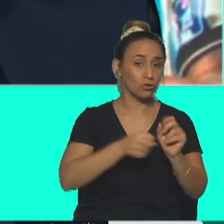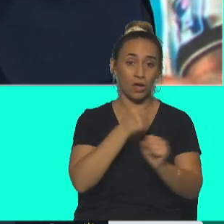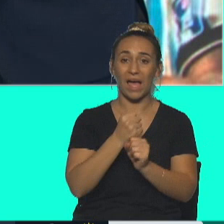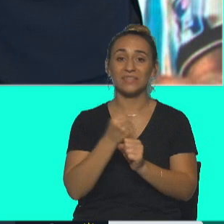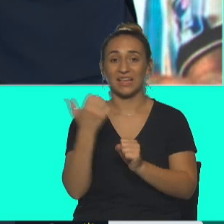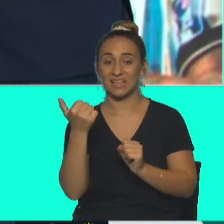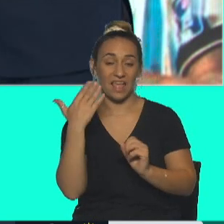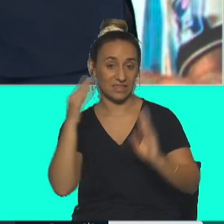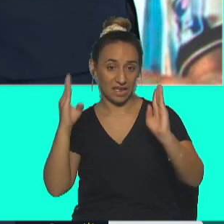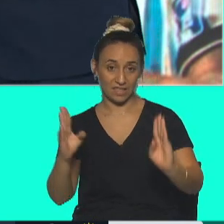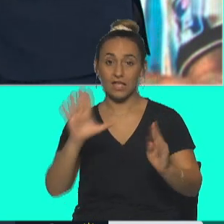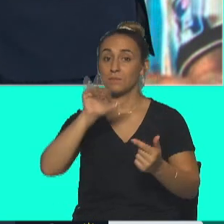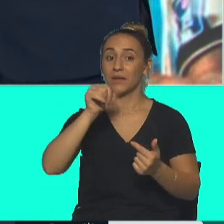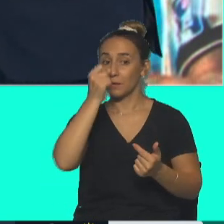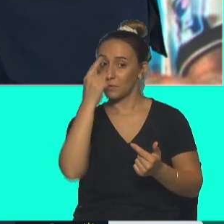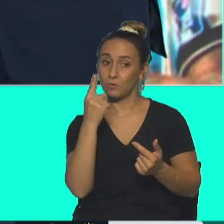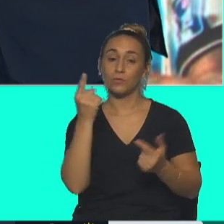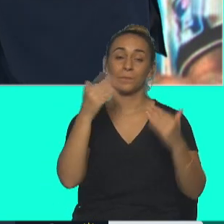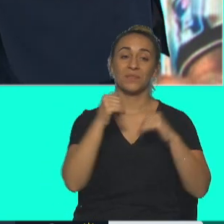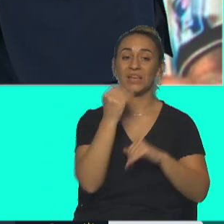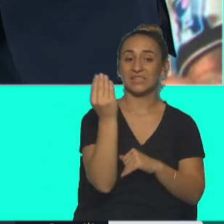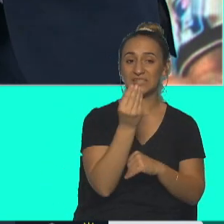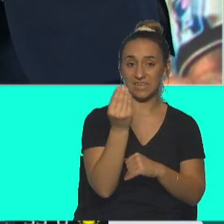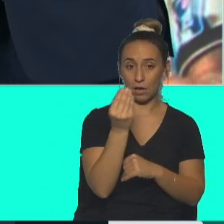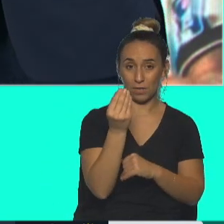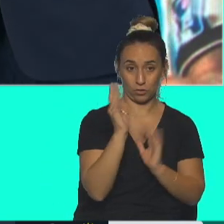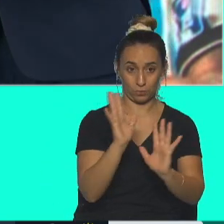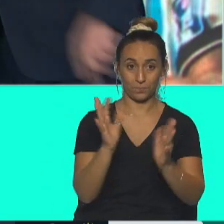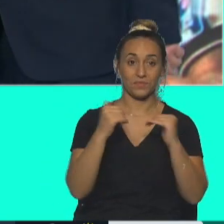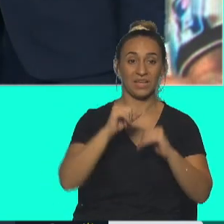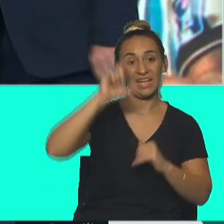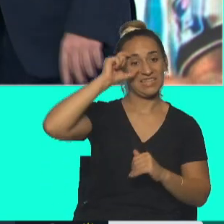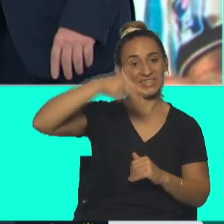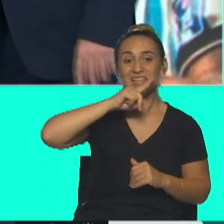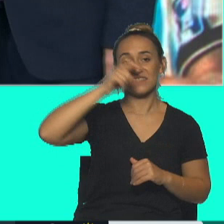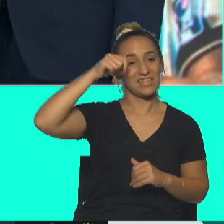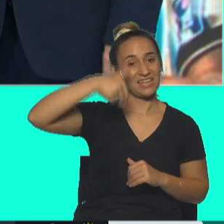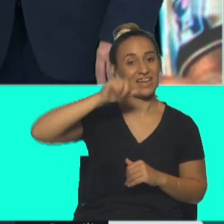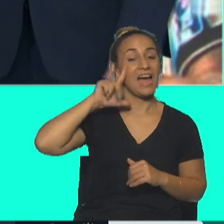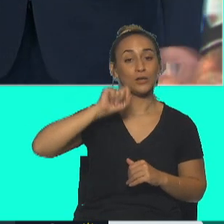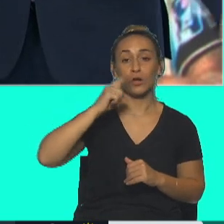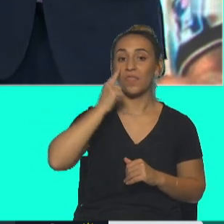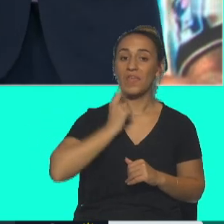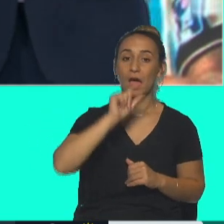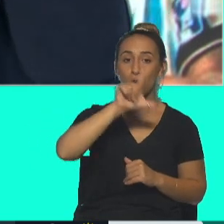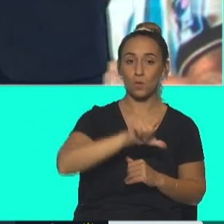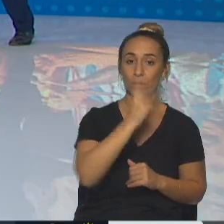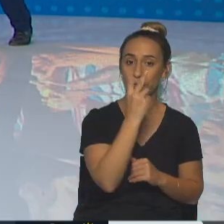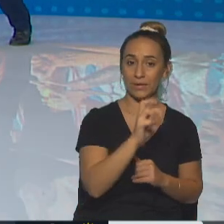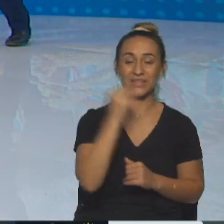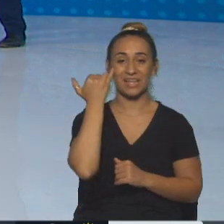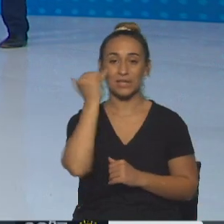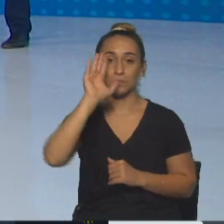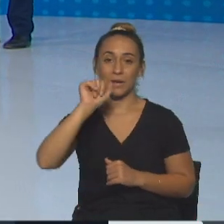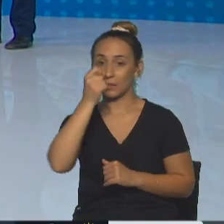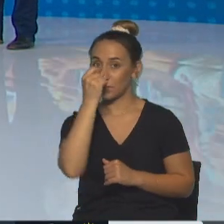horas. Y el martes 21, sábado 18, martes 21 para la Cibori. Centenario, lunes 20, martes 21. Vuelta de página, lo que